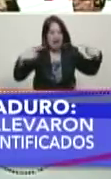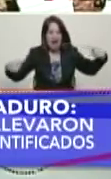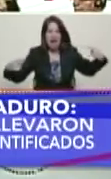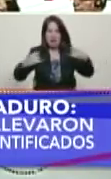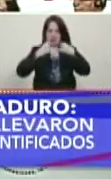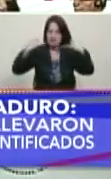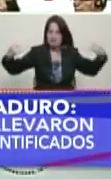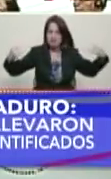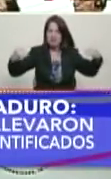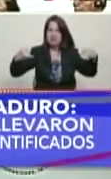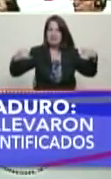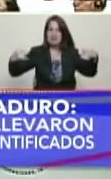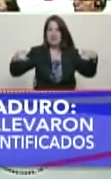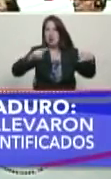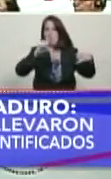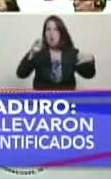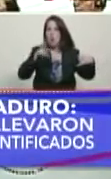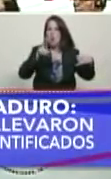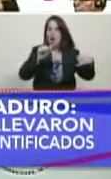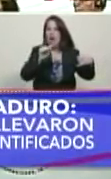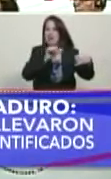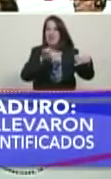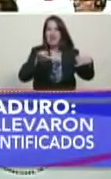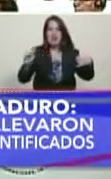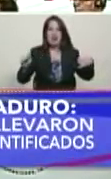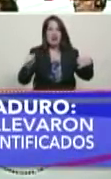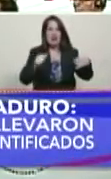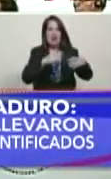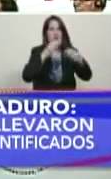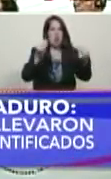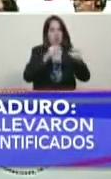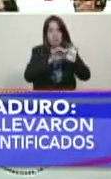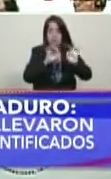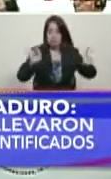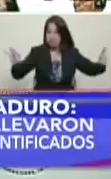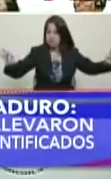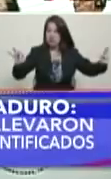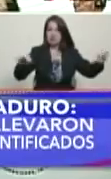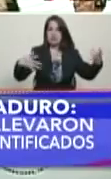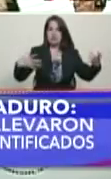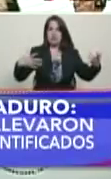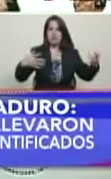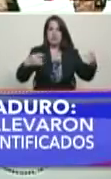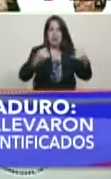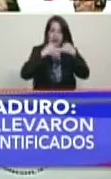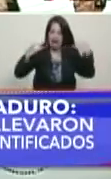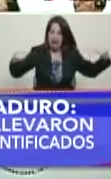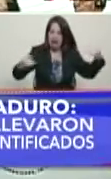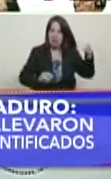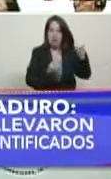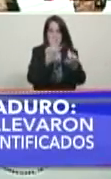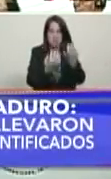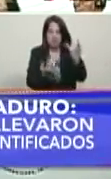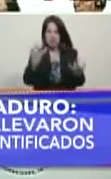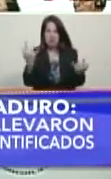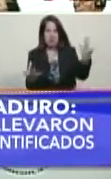llamado como guayas cables de púas